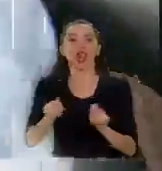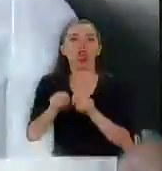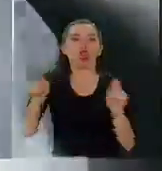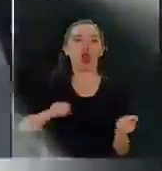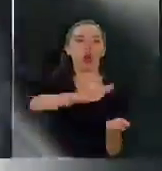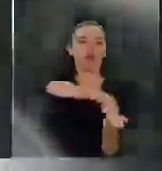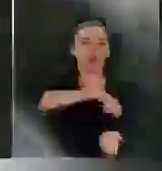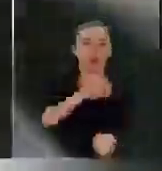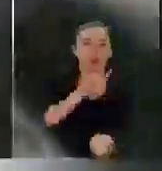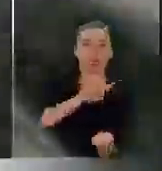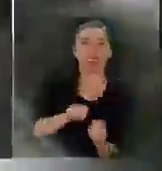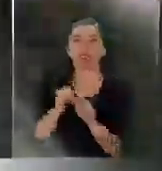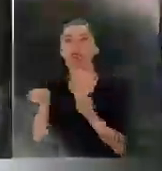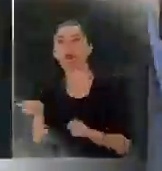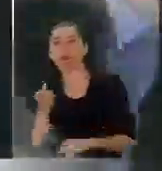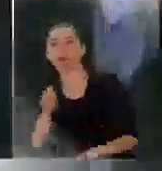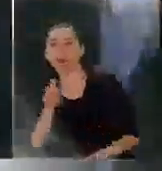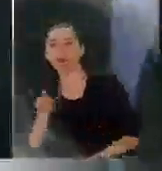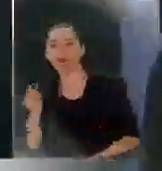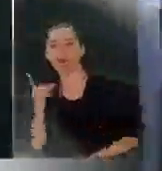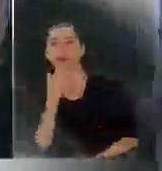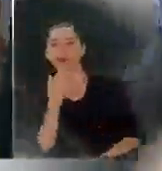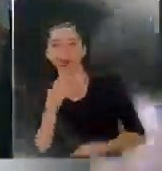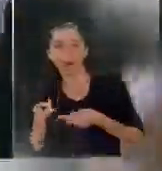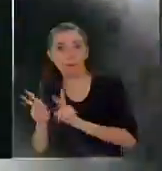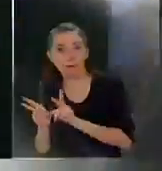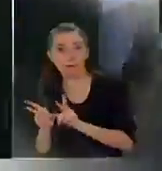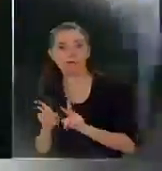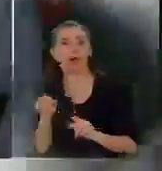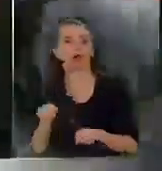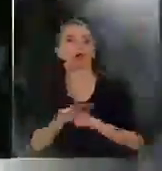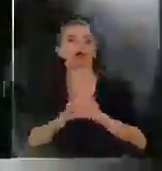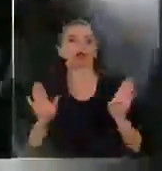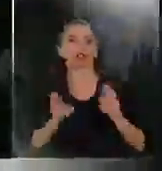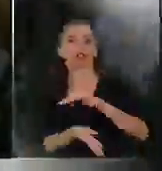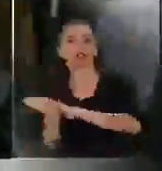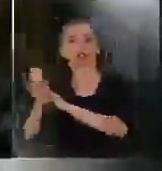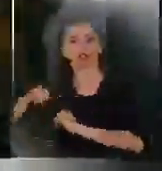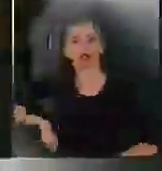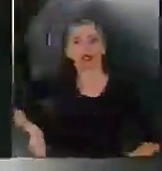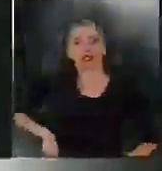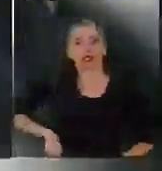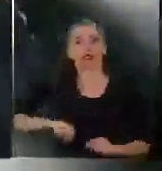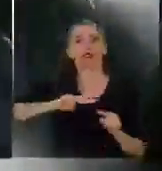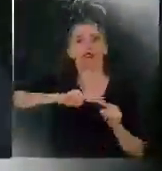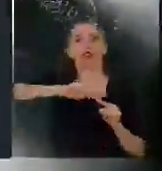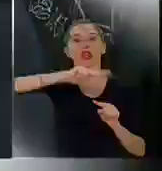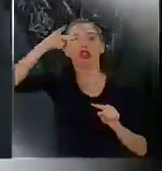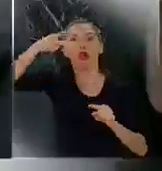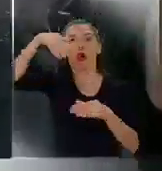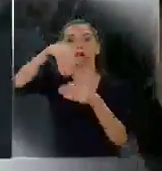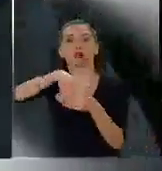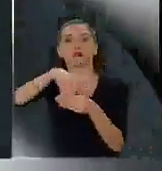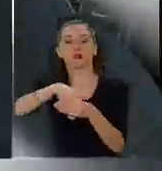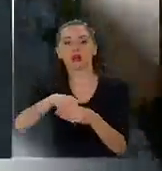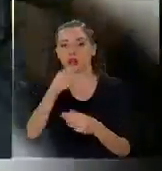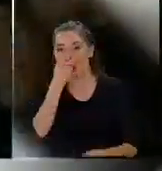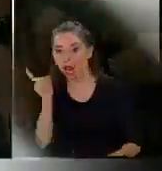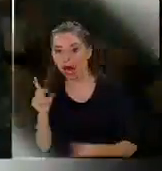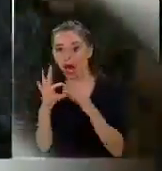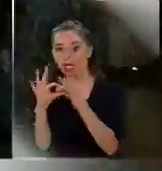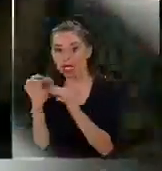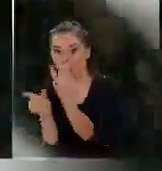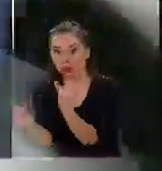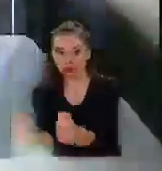en el PPD, hoy ha sellado su destino y gatillado su retiro, y por casi el doble de los votos. Lagos agradeció a los que fueron